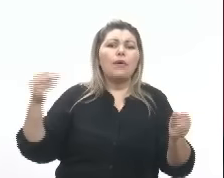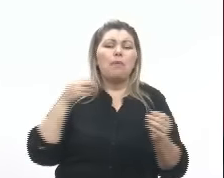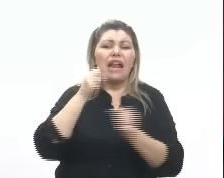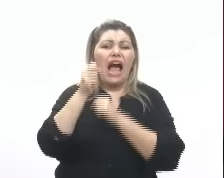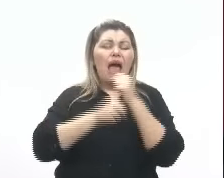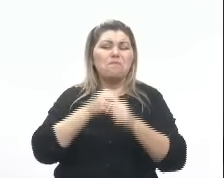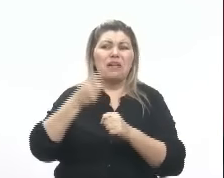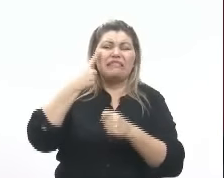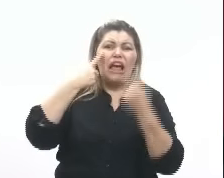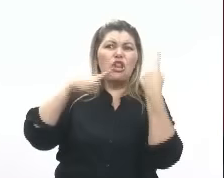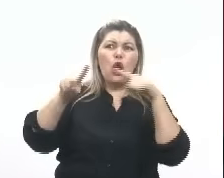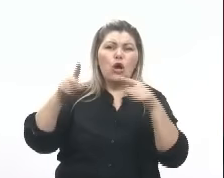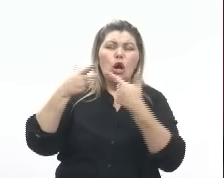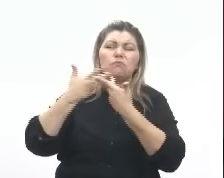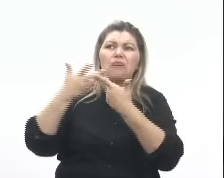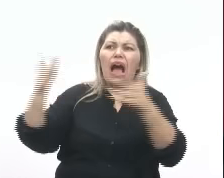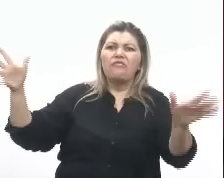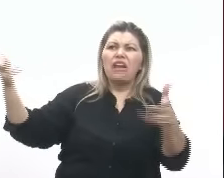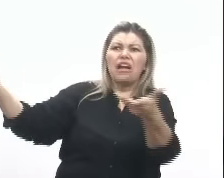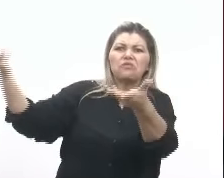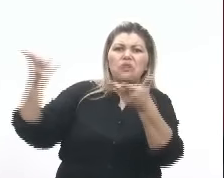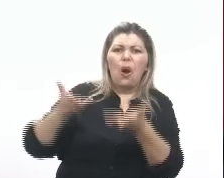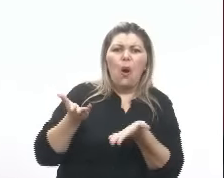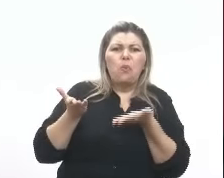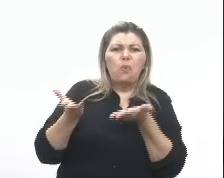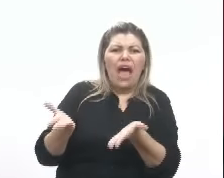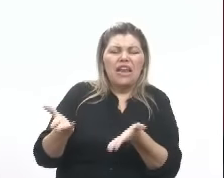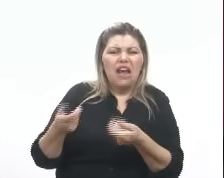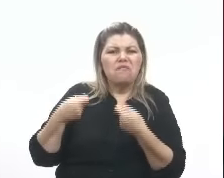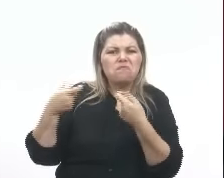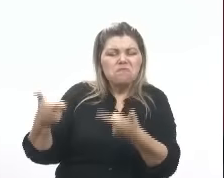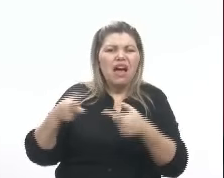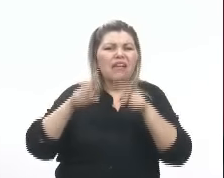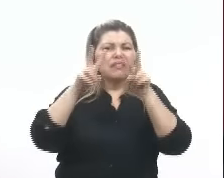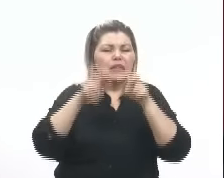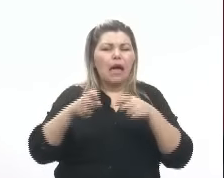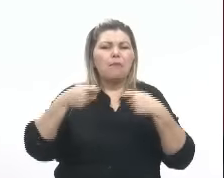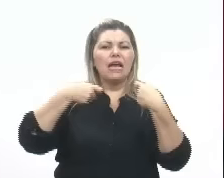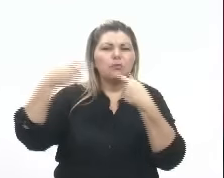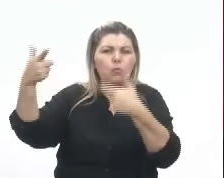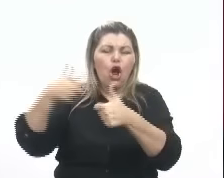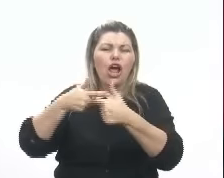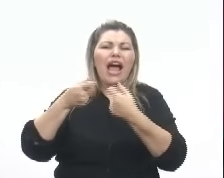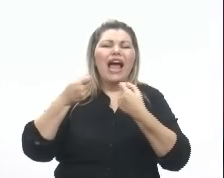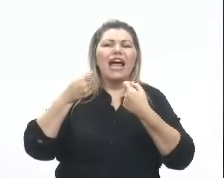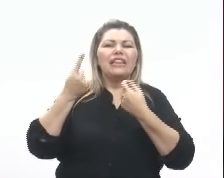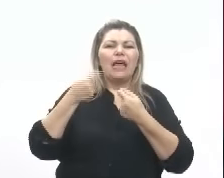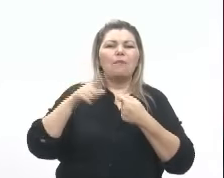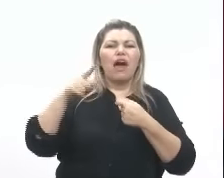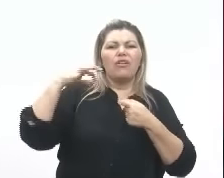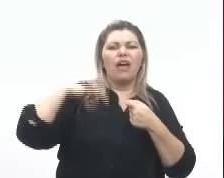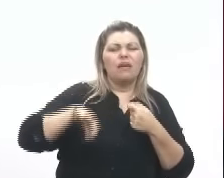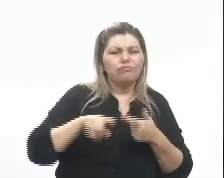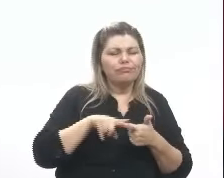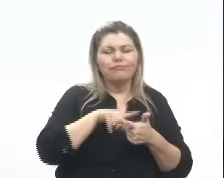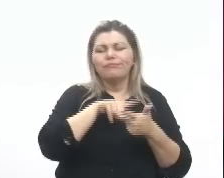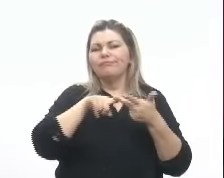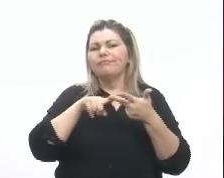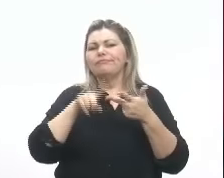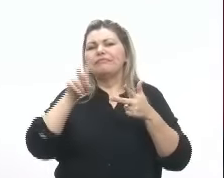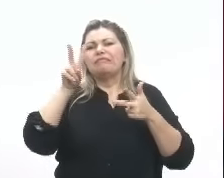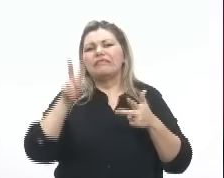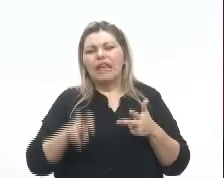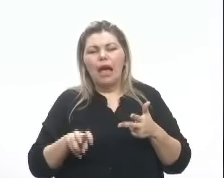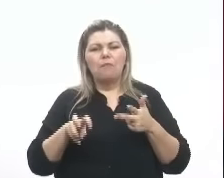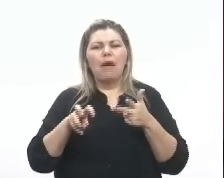todo tipo de beneficio. En materia de exportación, en materia de divisa, en las